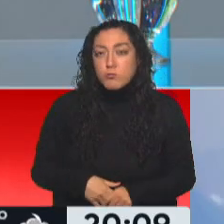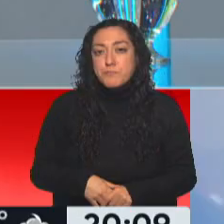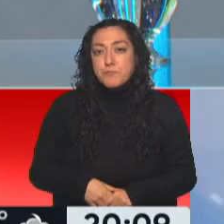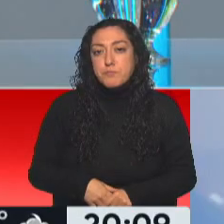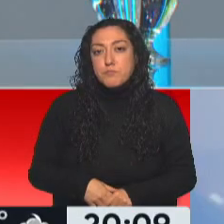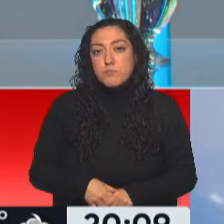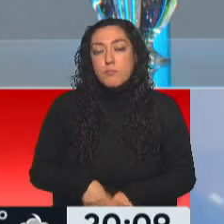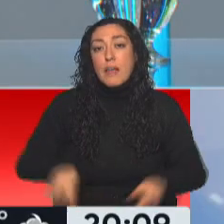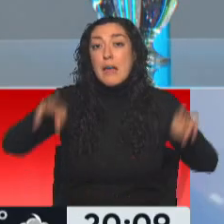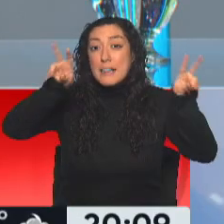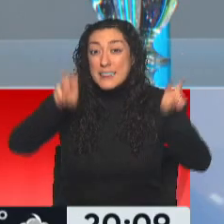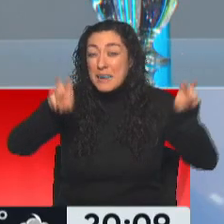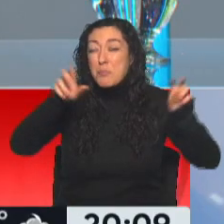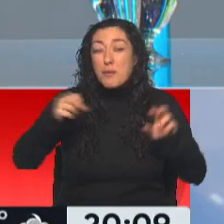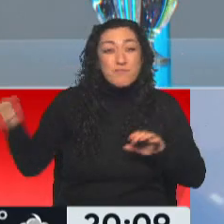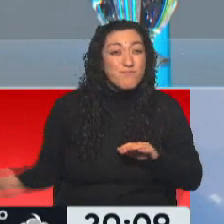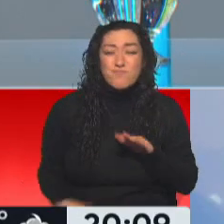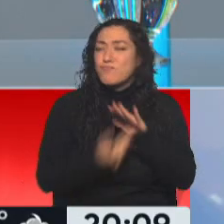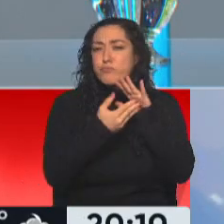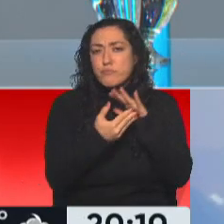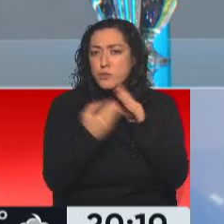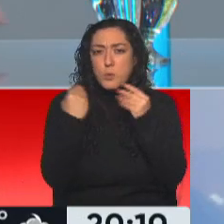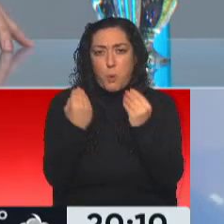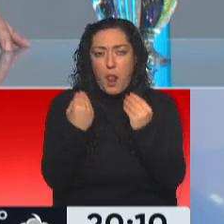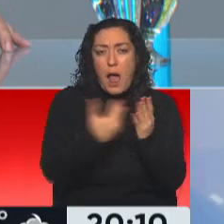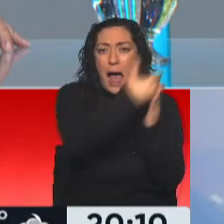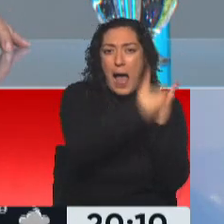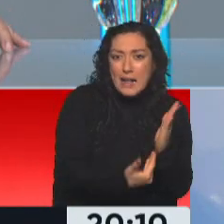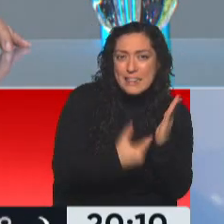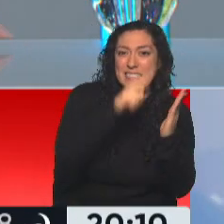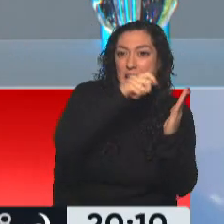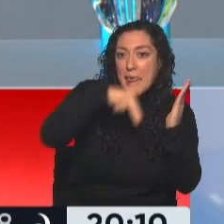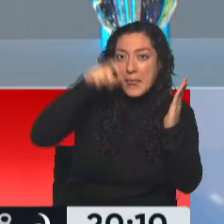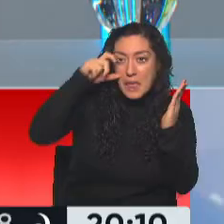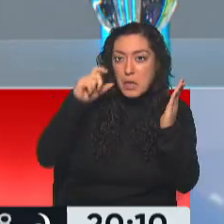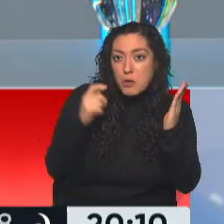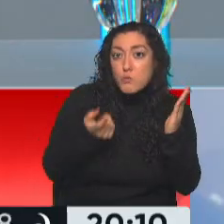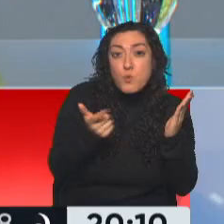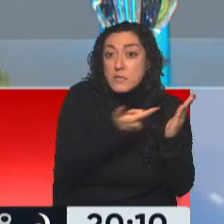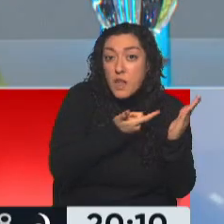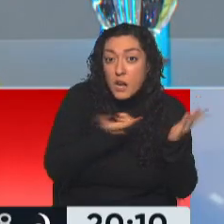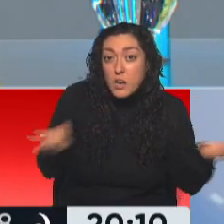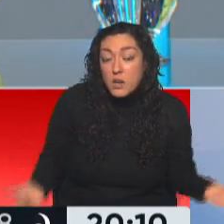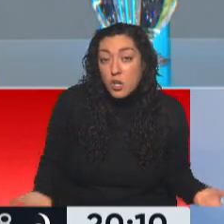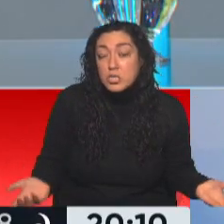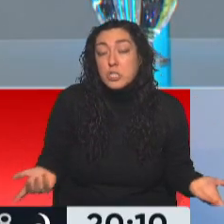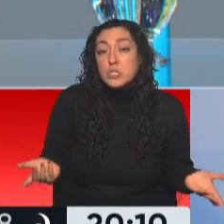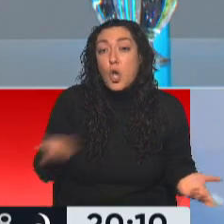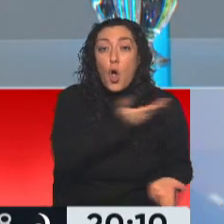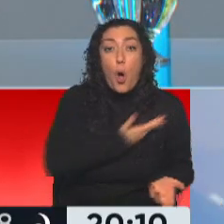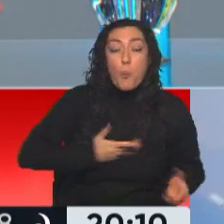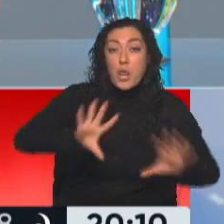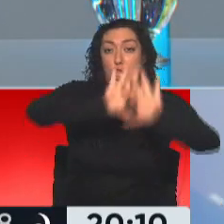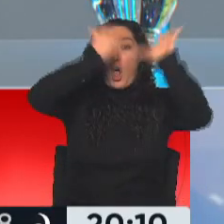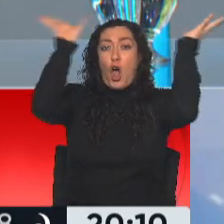tema, que diría yo que es lo clave de todo esto, es que las actas del CNE no están. Esto es lo que le piden, de hecho, los gobiernos de todo el